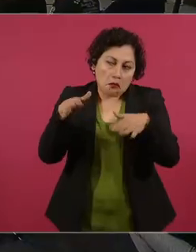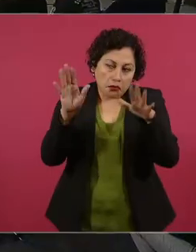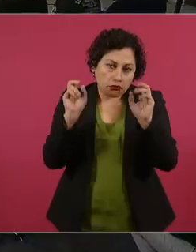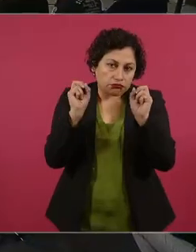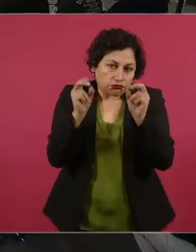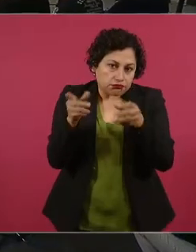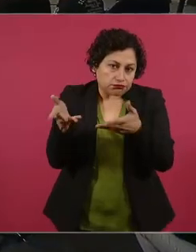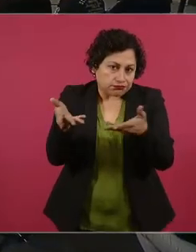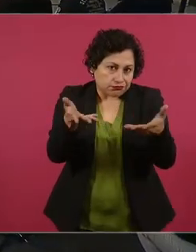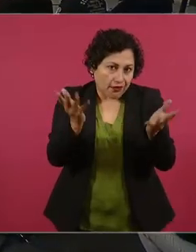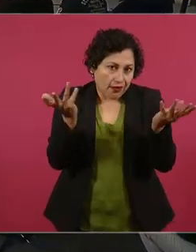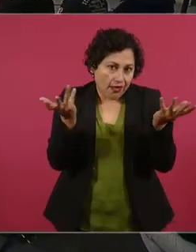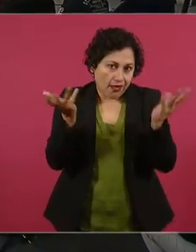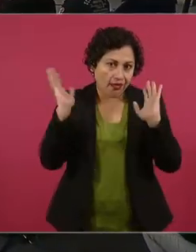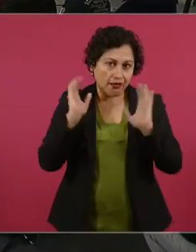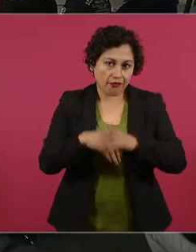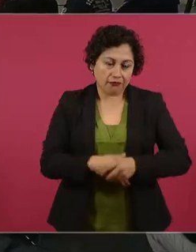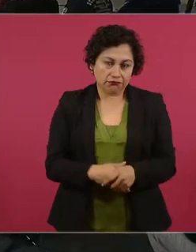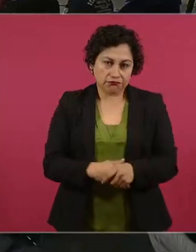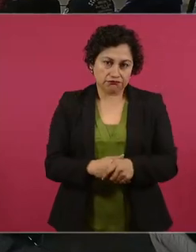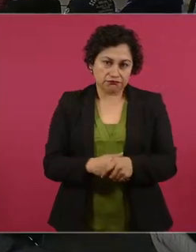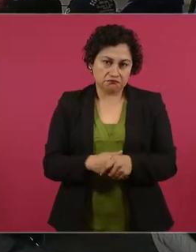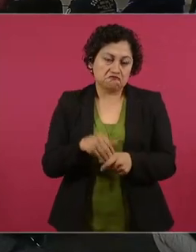Tienen que